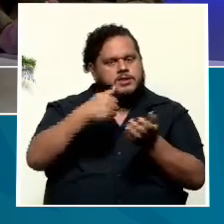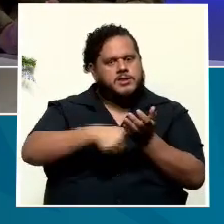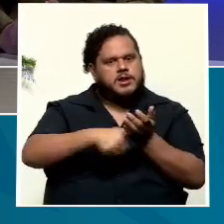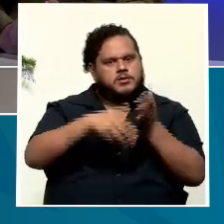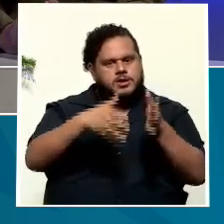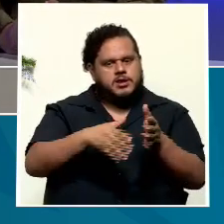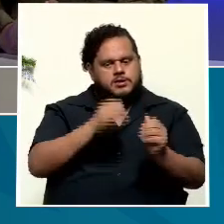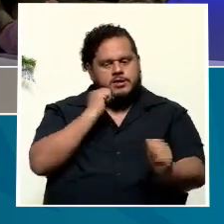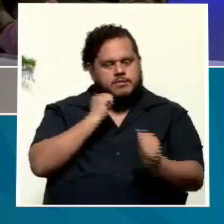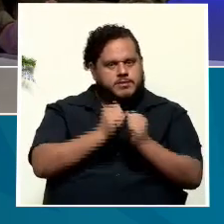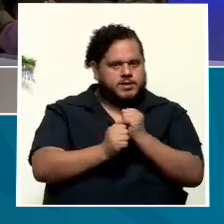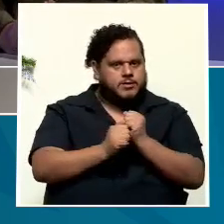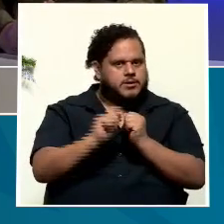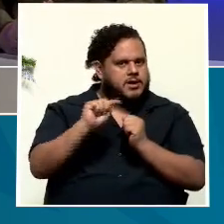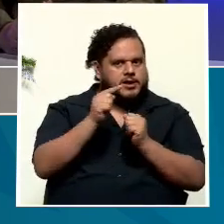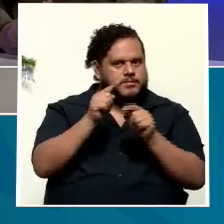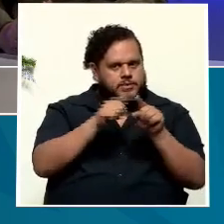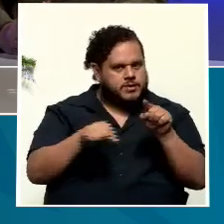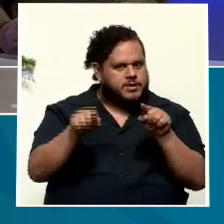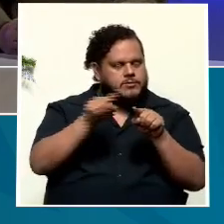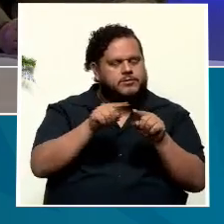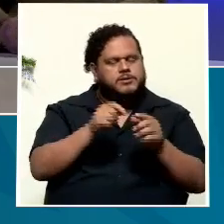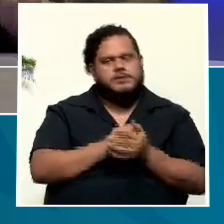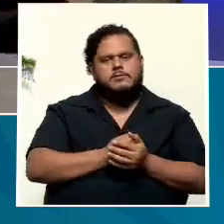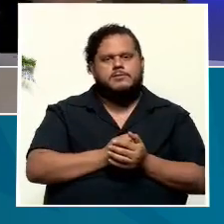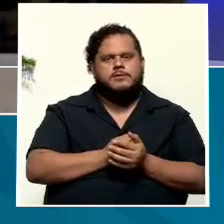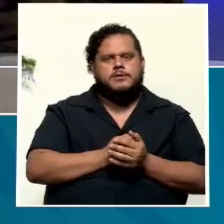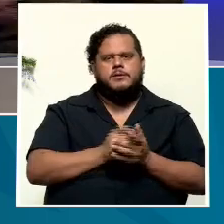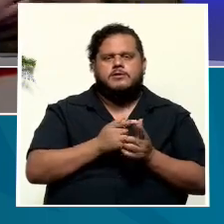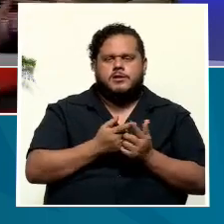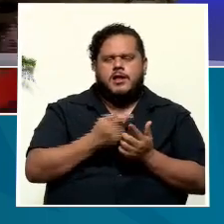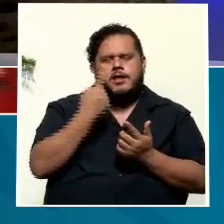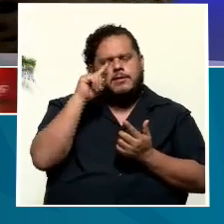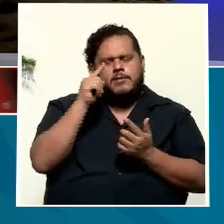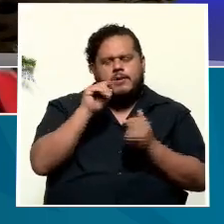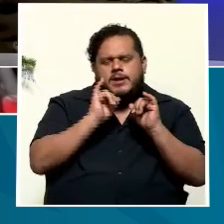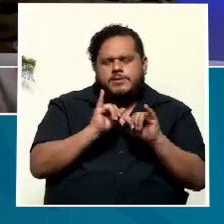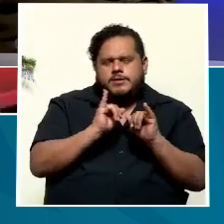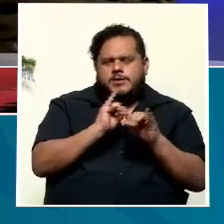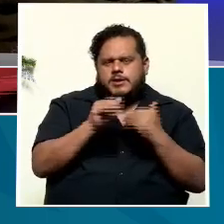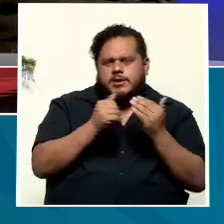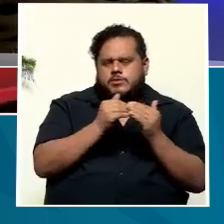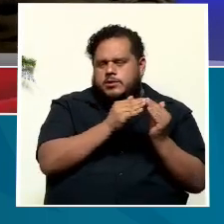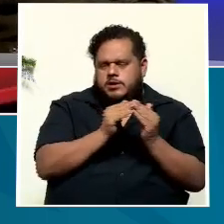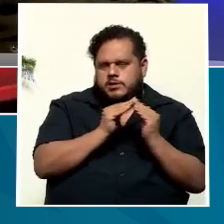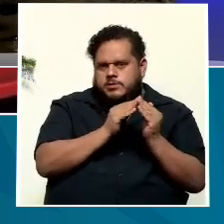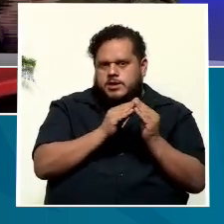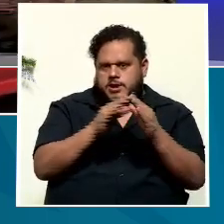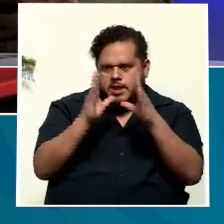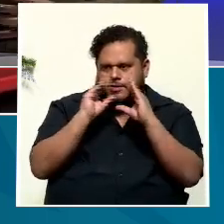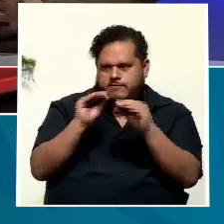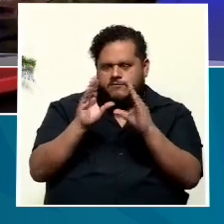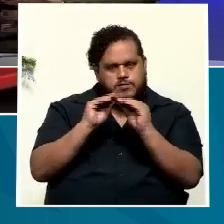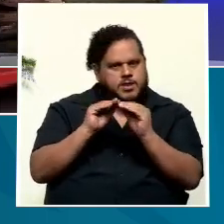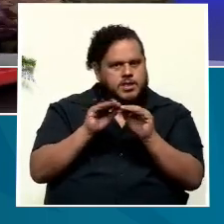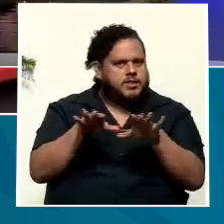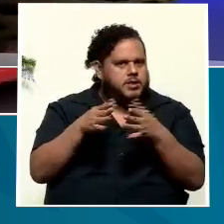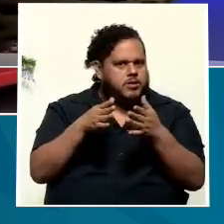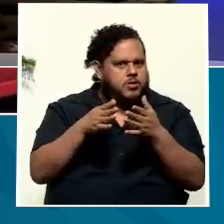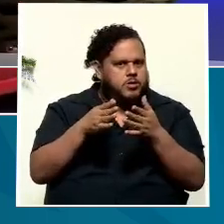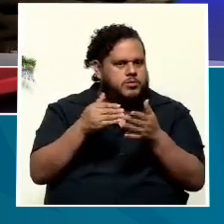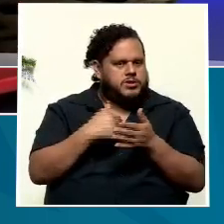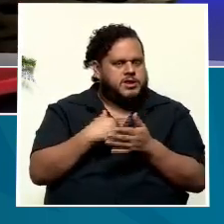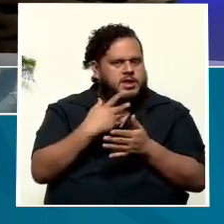que pasaron a la primera ronda. Entonces, como para mantener a la ciudadanía informada, hubo un